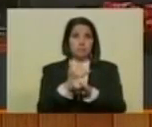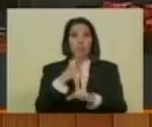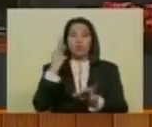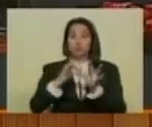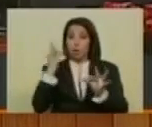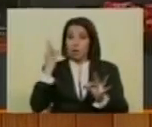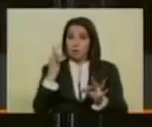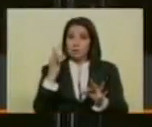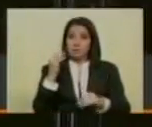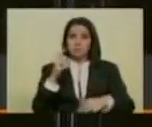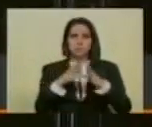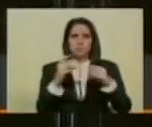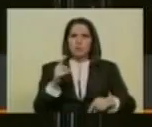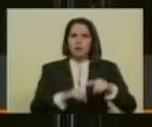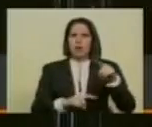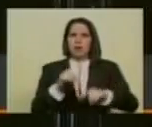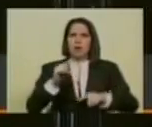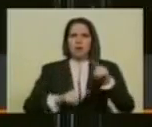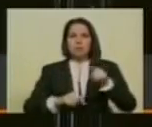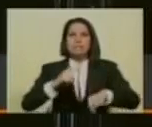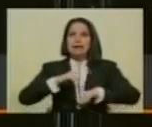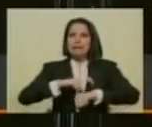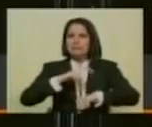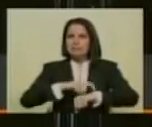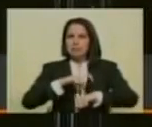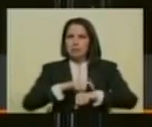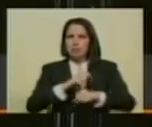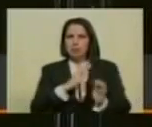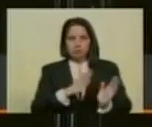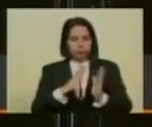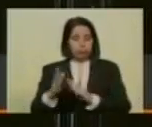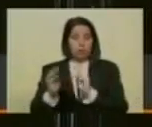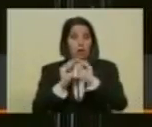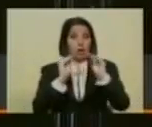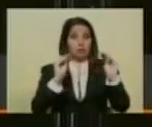Afortunadamente, todas estas cosas nosotros a tiempo las advertimos,